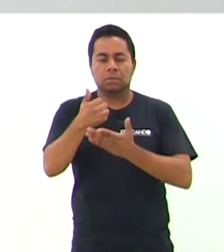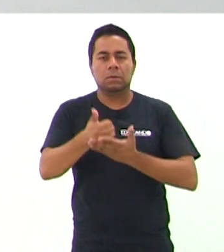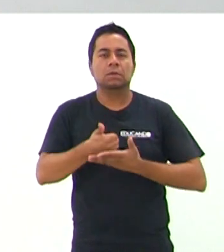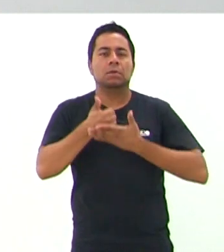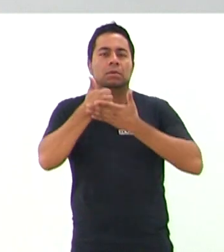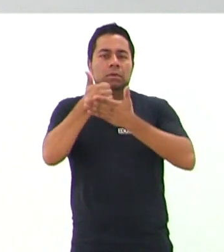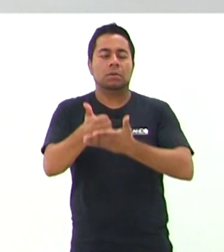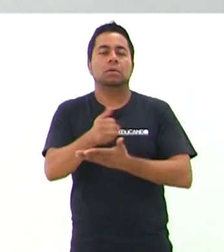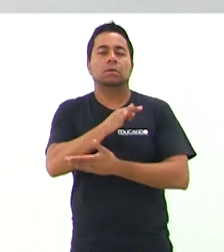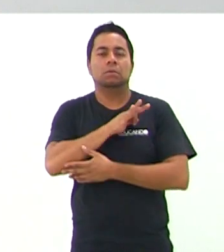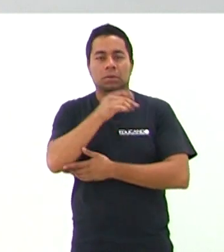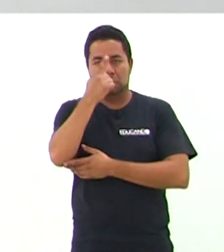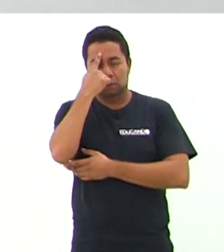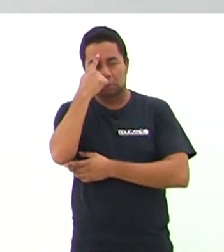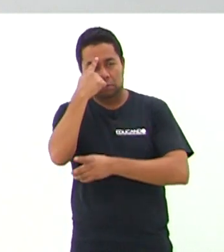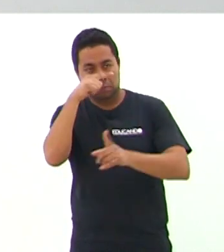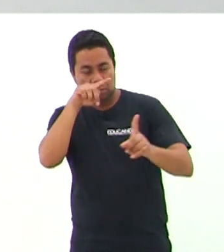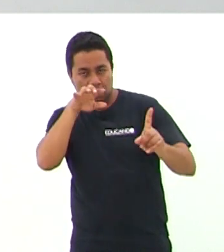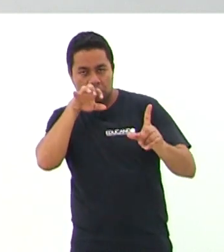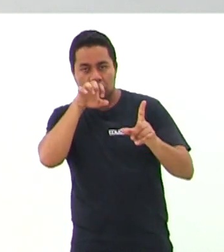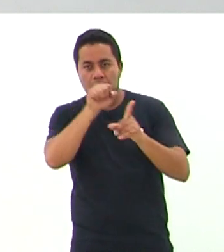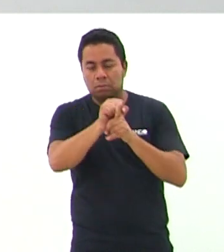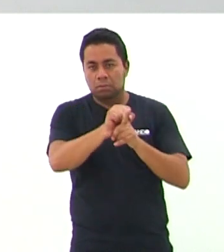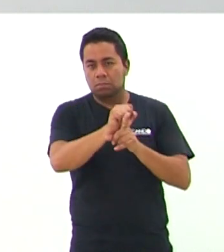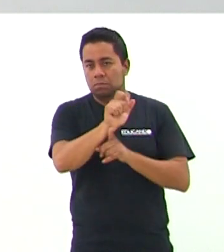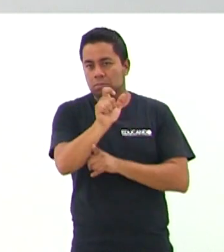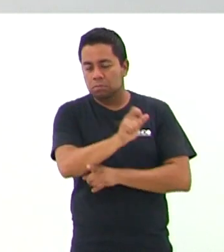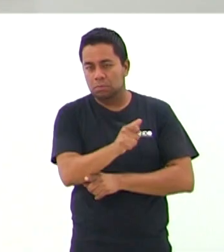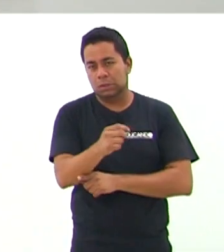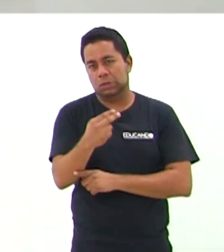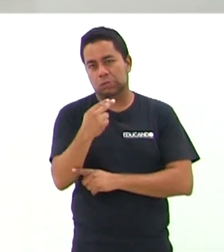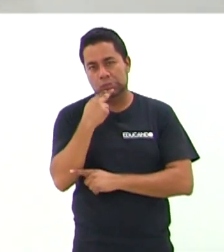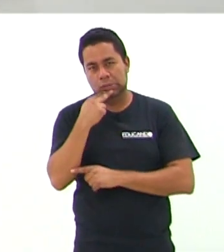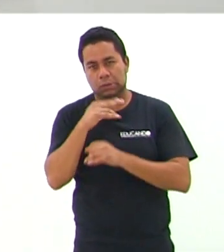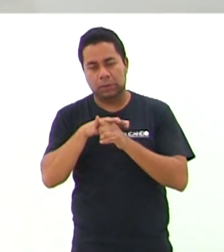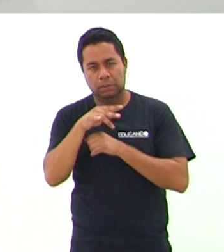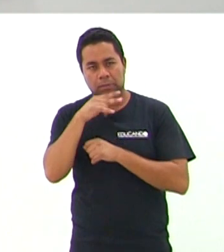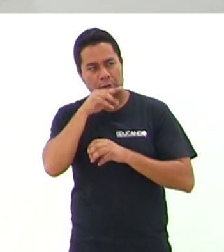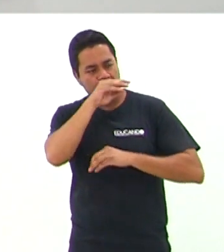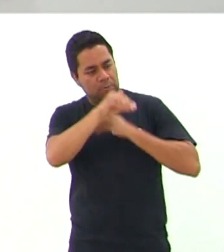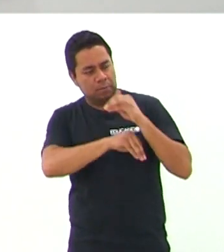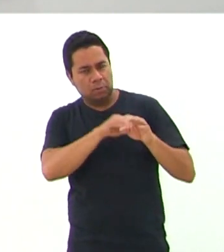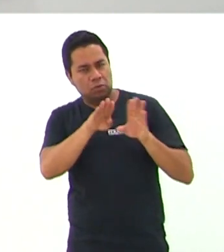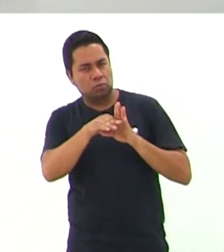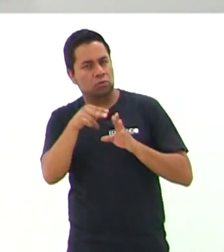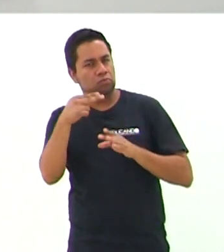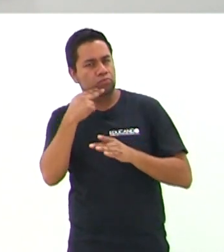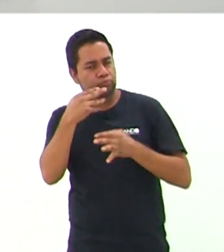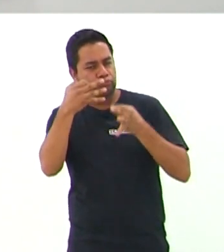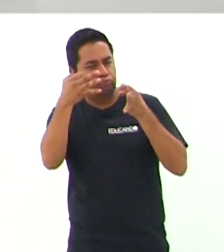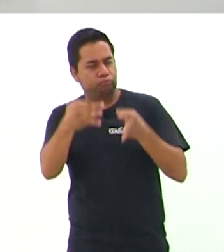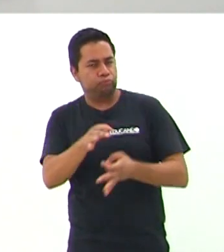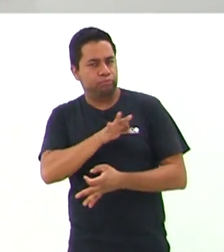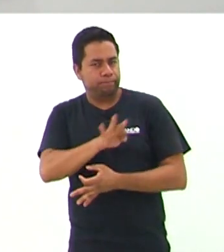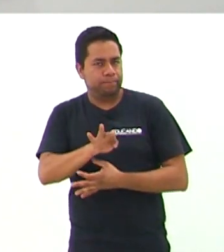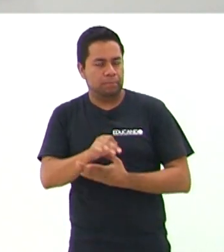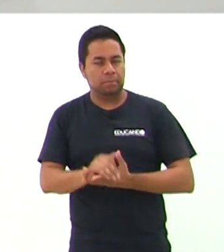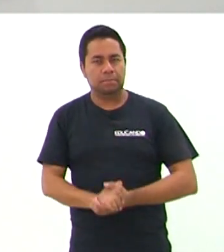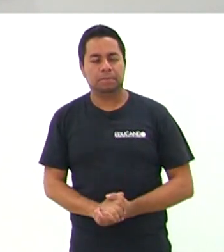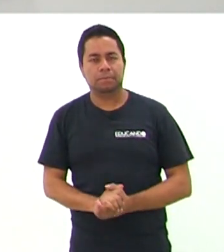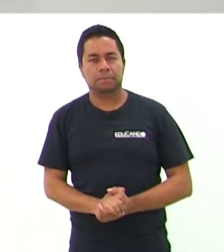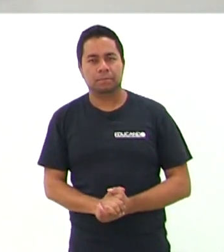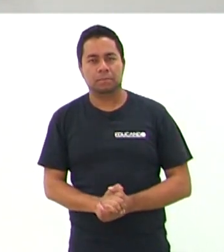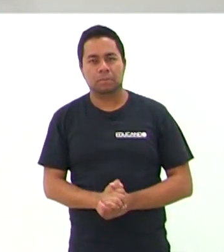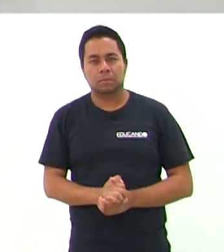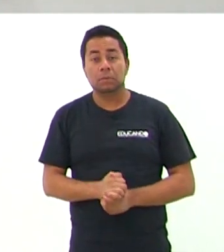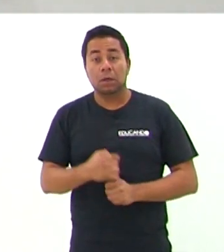permitir hacer referencia al momento de utilizar dicho verbo. ¿Bien? Quiero que me ayudes a leer,